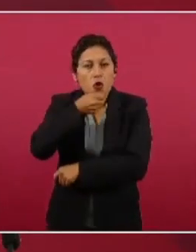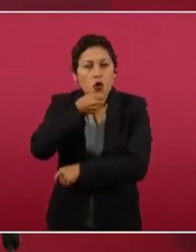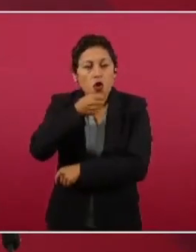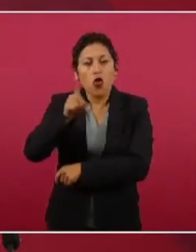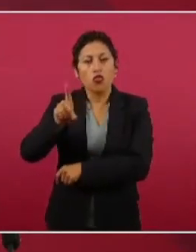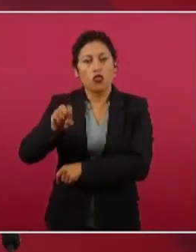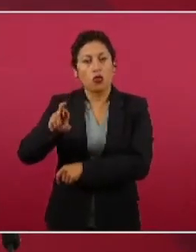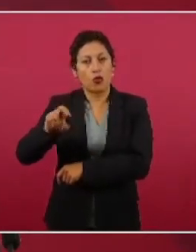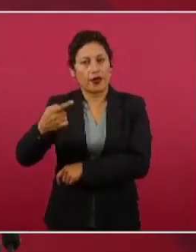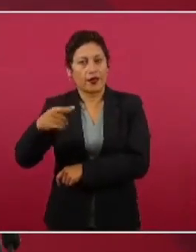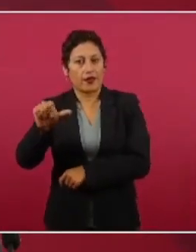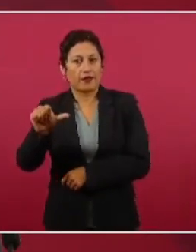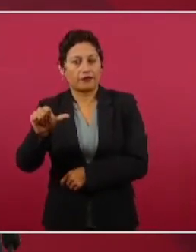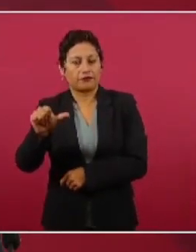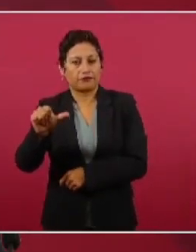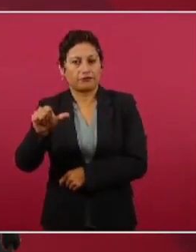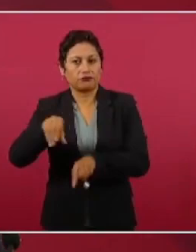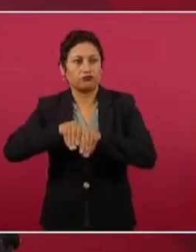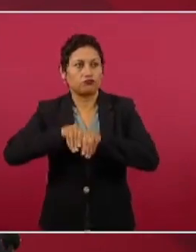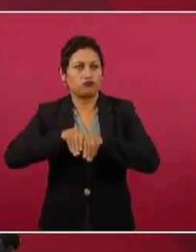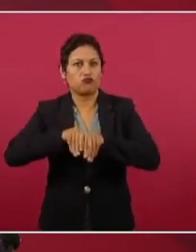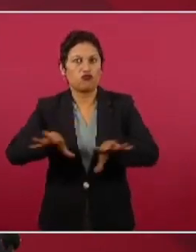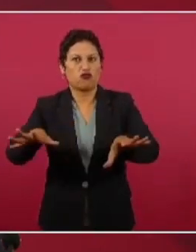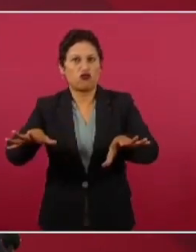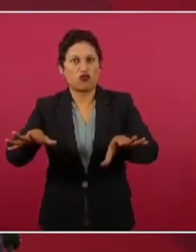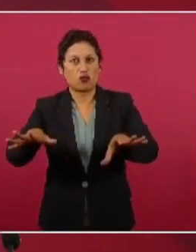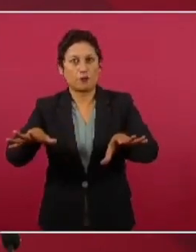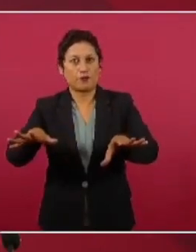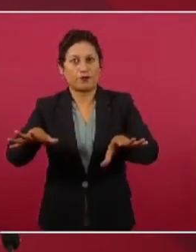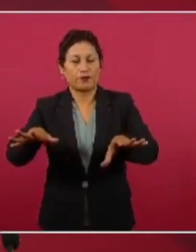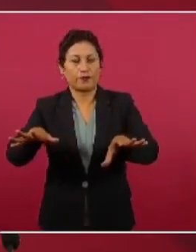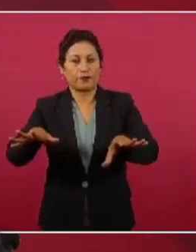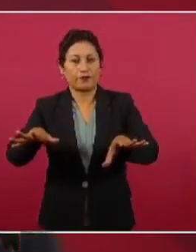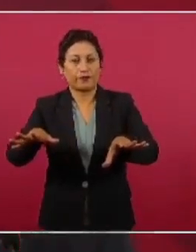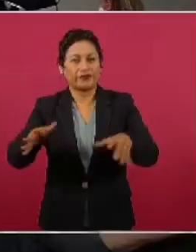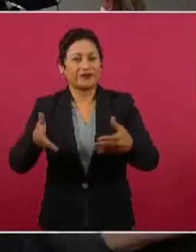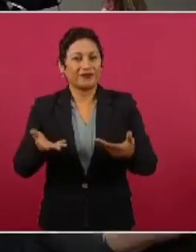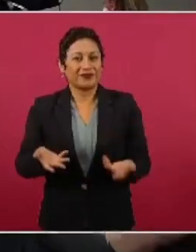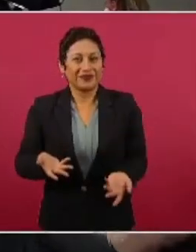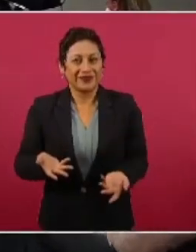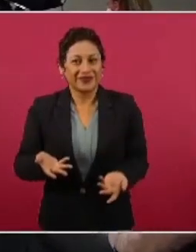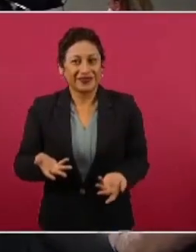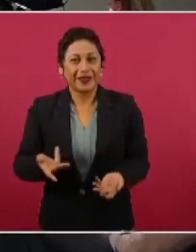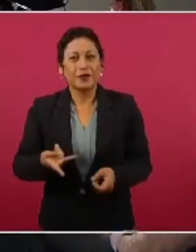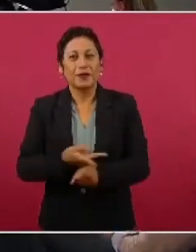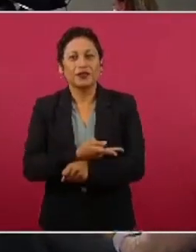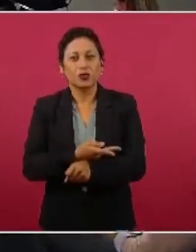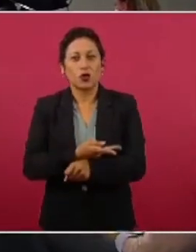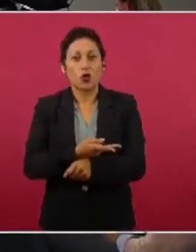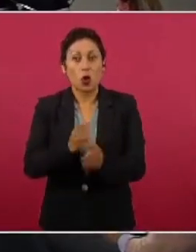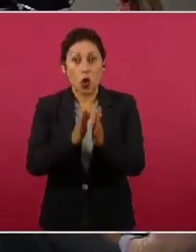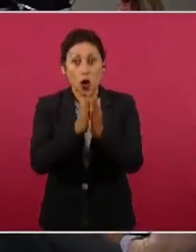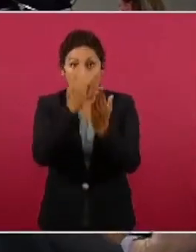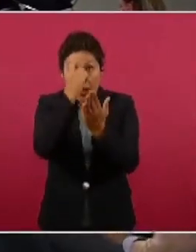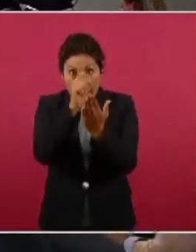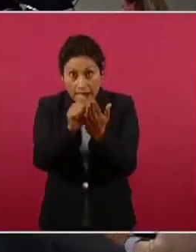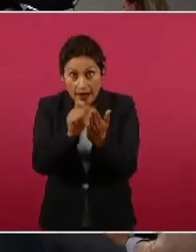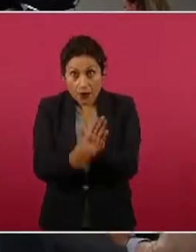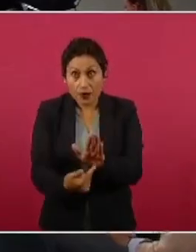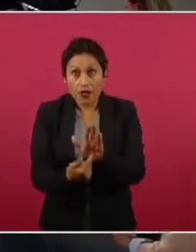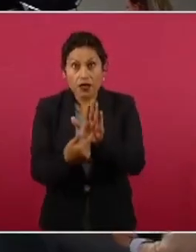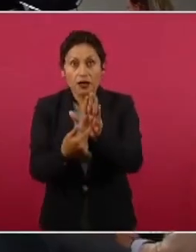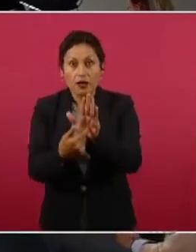O sea, y ya no, ahora sí que se suspendió la presentación del libro.